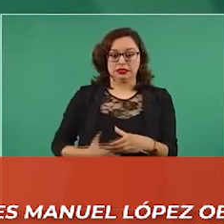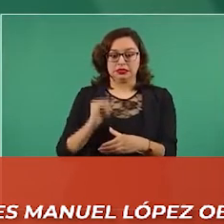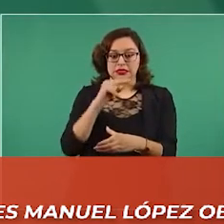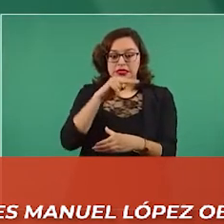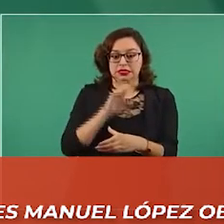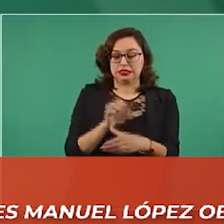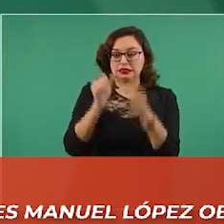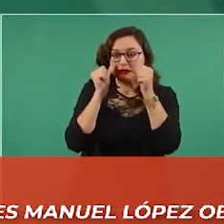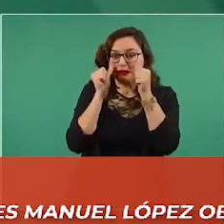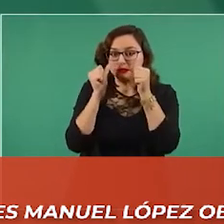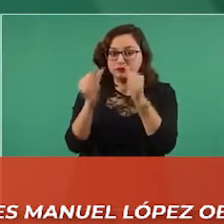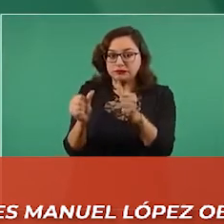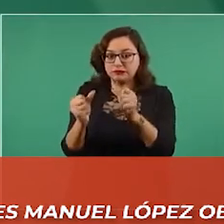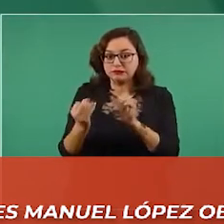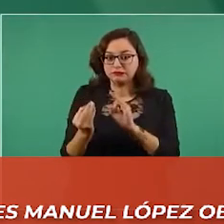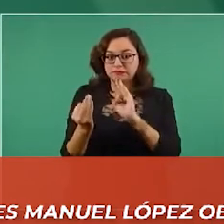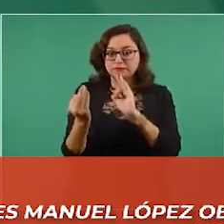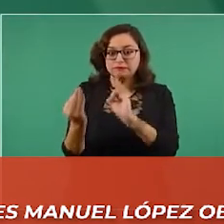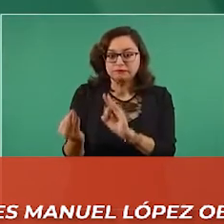y